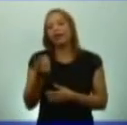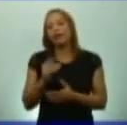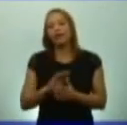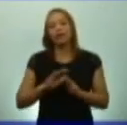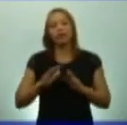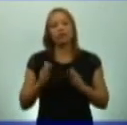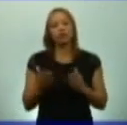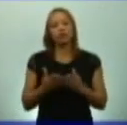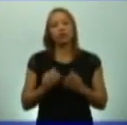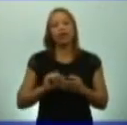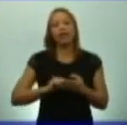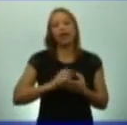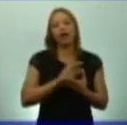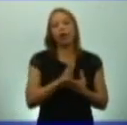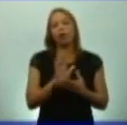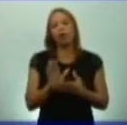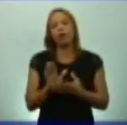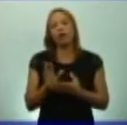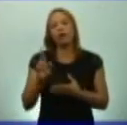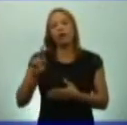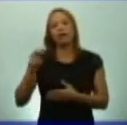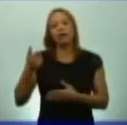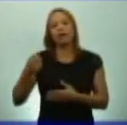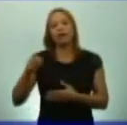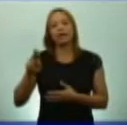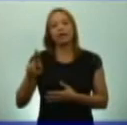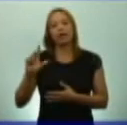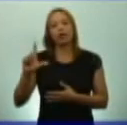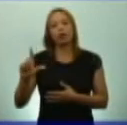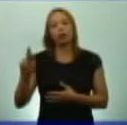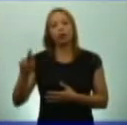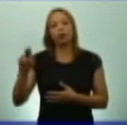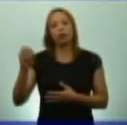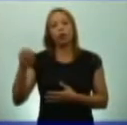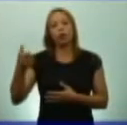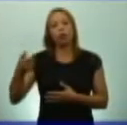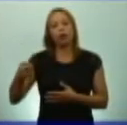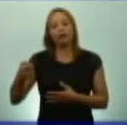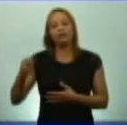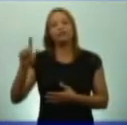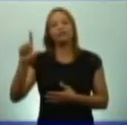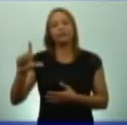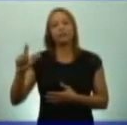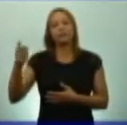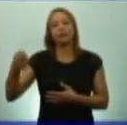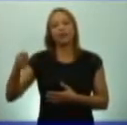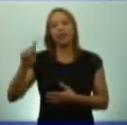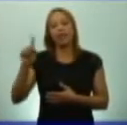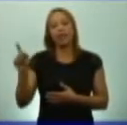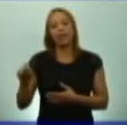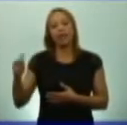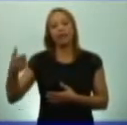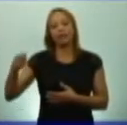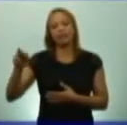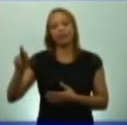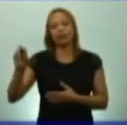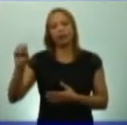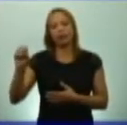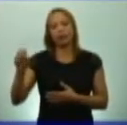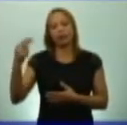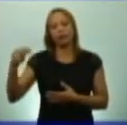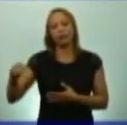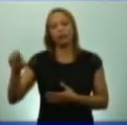y la obra de Raúl Roa y Lázaro Peña. Escribe un resumen de esas opiniones